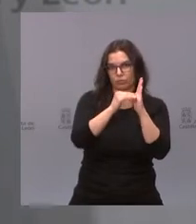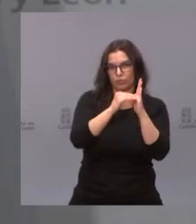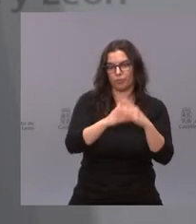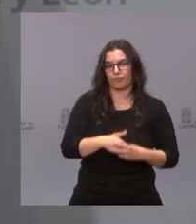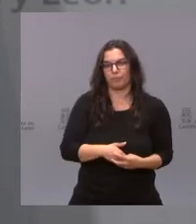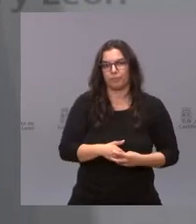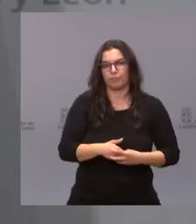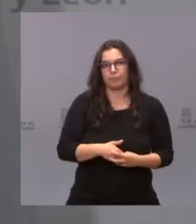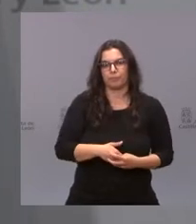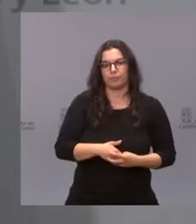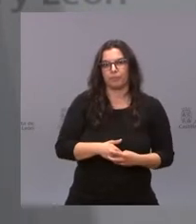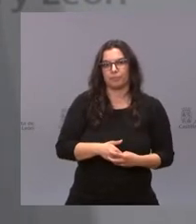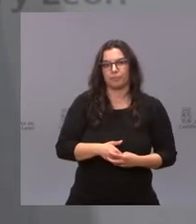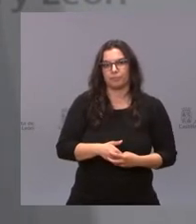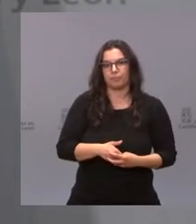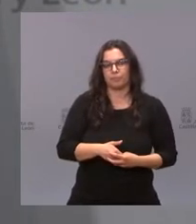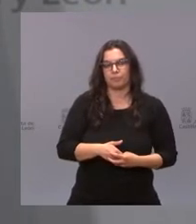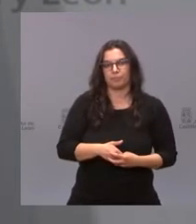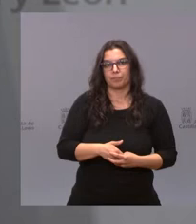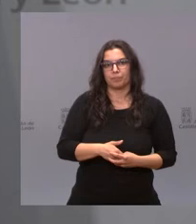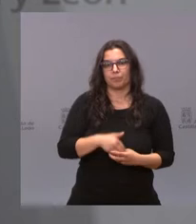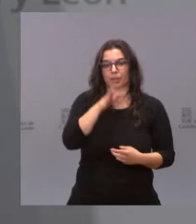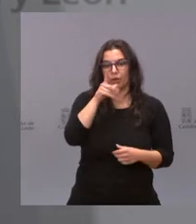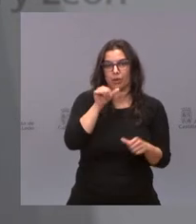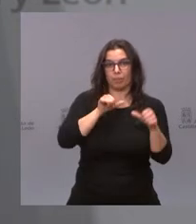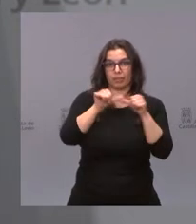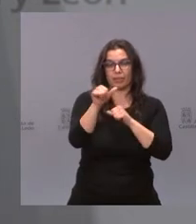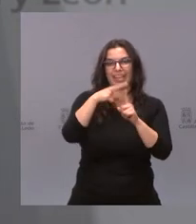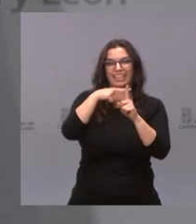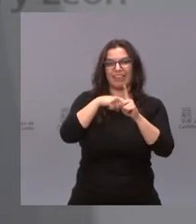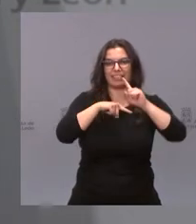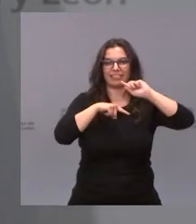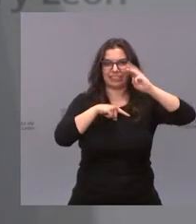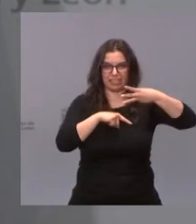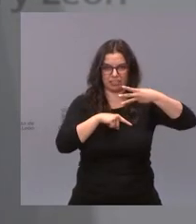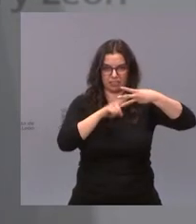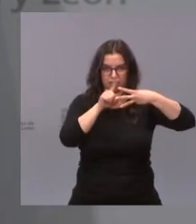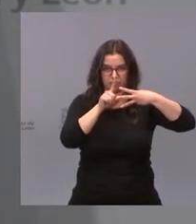de la comunidad se va a situar en nivel 3 de alerta sanitaria.